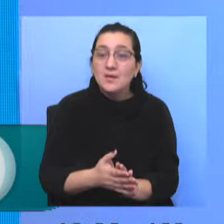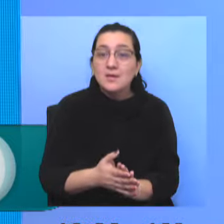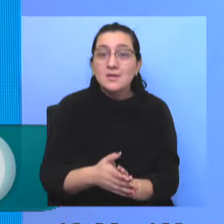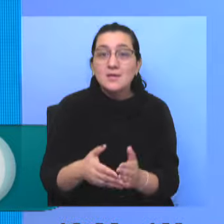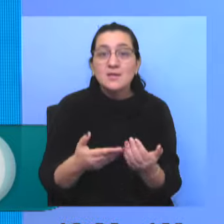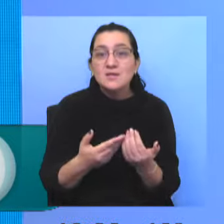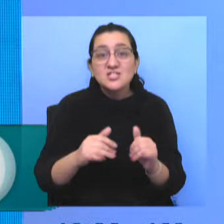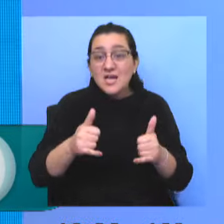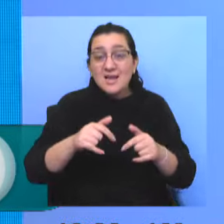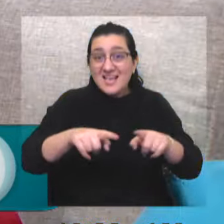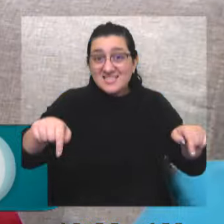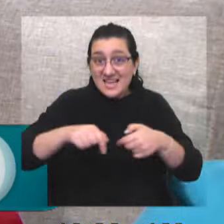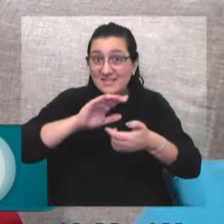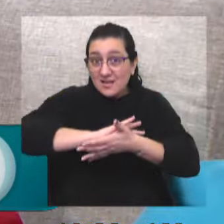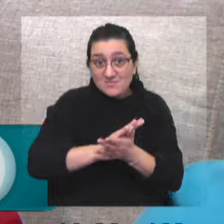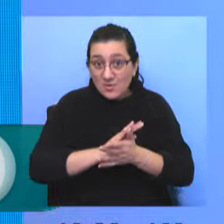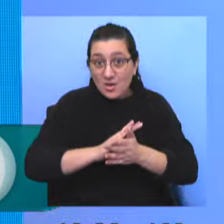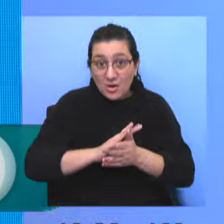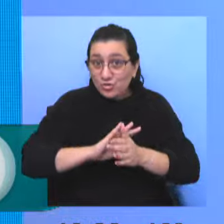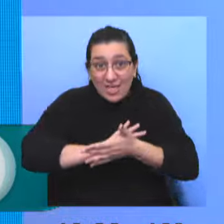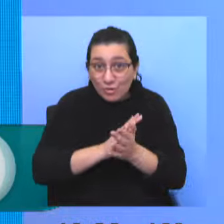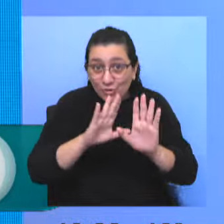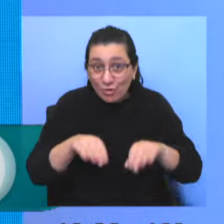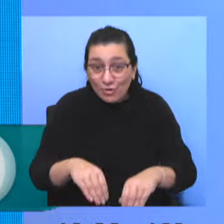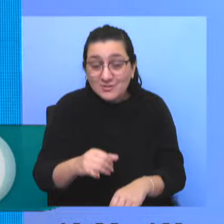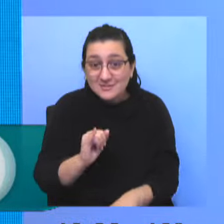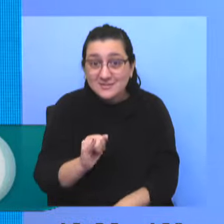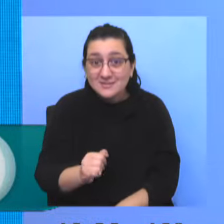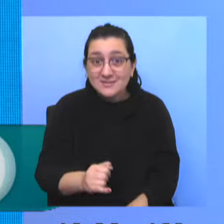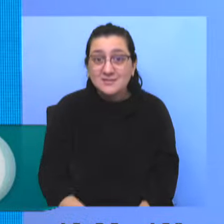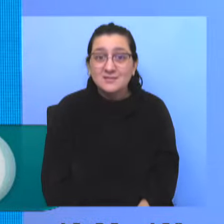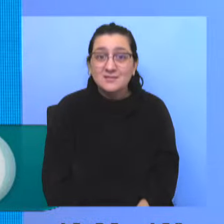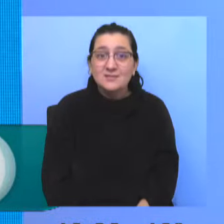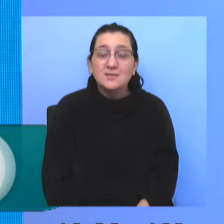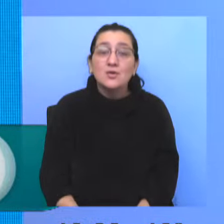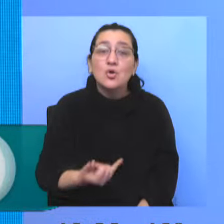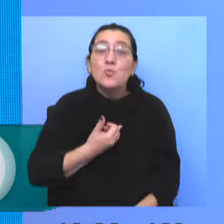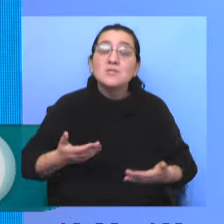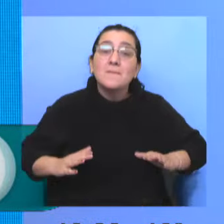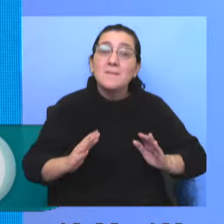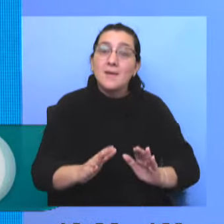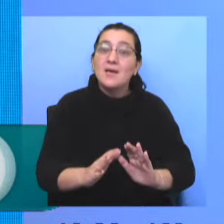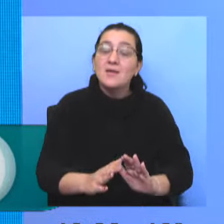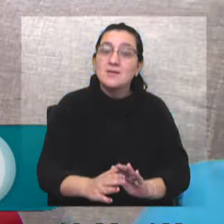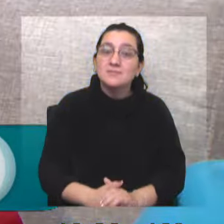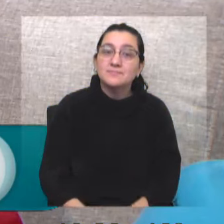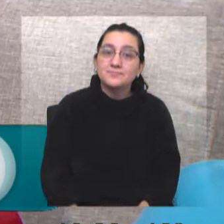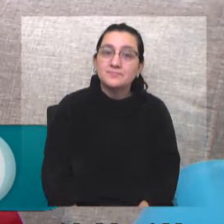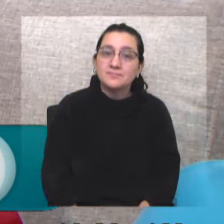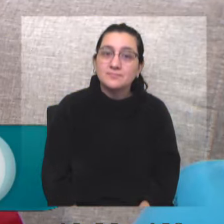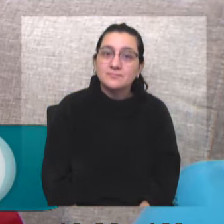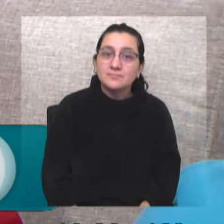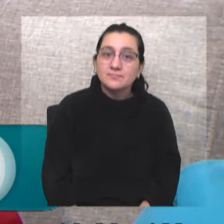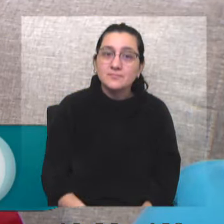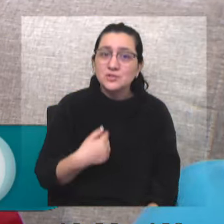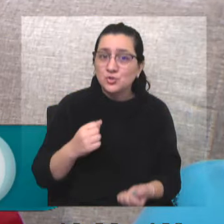sala totalmente agotada sí. y la segunda ya está ahí casi llena. ¿Cómo, sí. ¿cómo se van preparando teniendo en cuenta ese dato? Me acabas de generar mucha